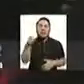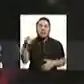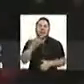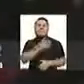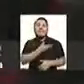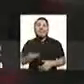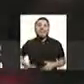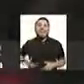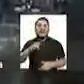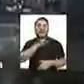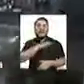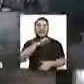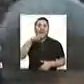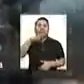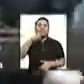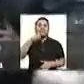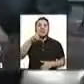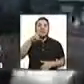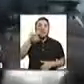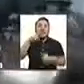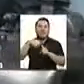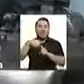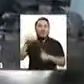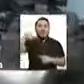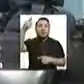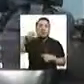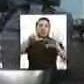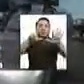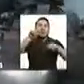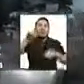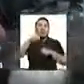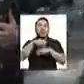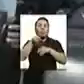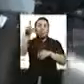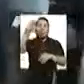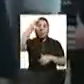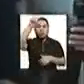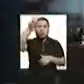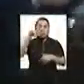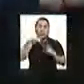Este encuentro se realizará el próximo 7 de julio en el Cusco.